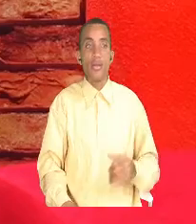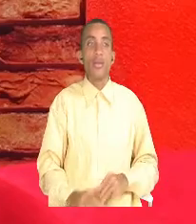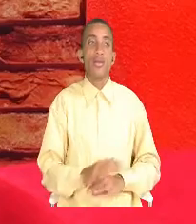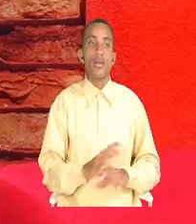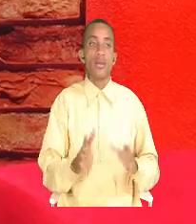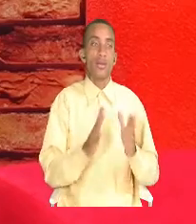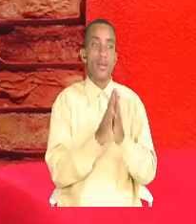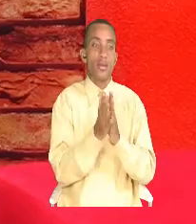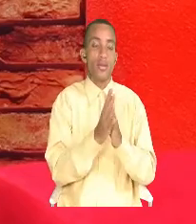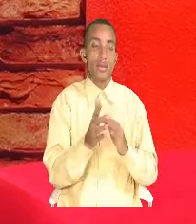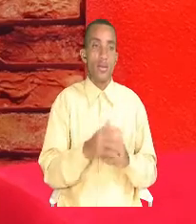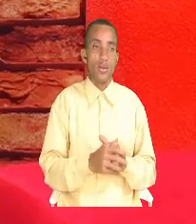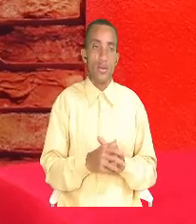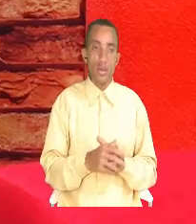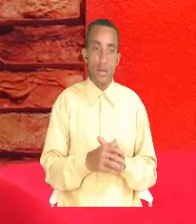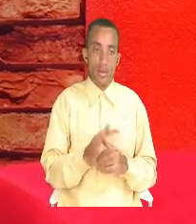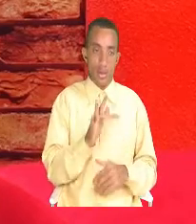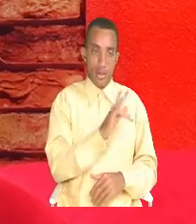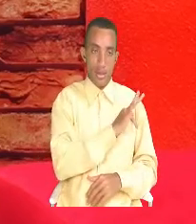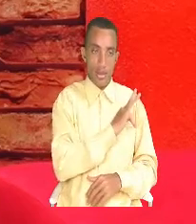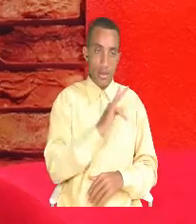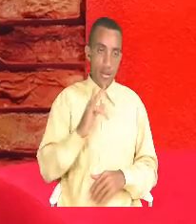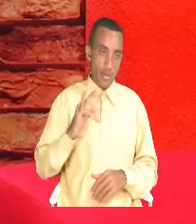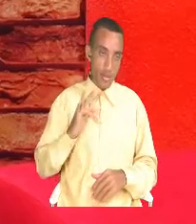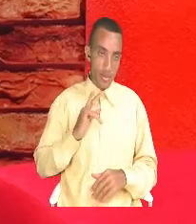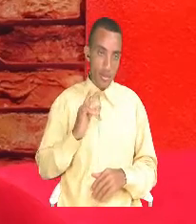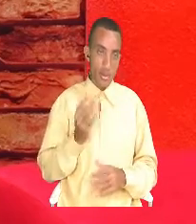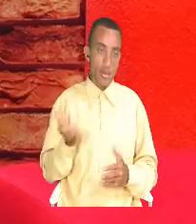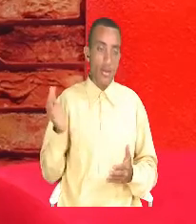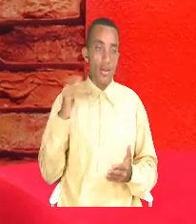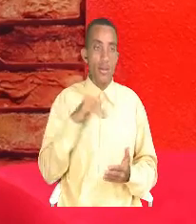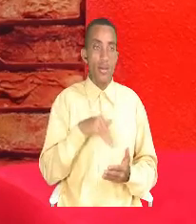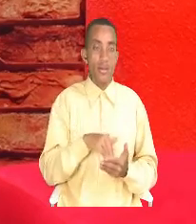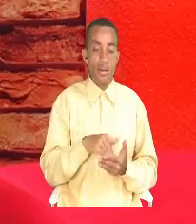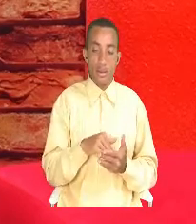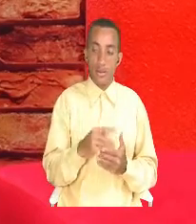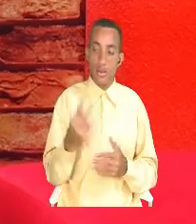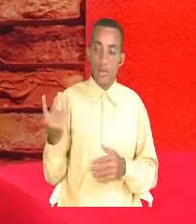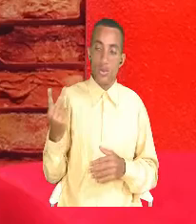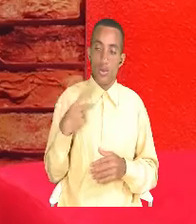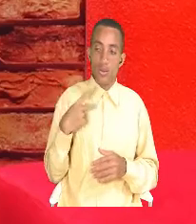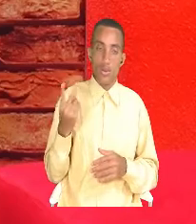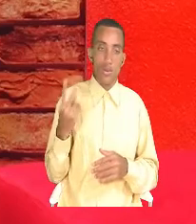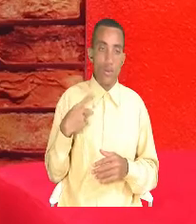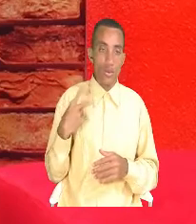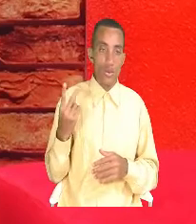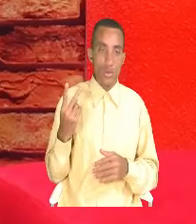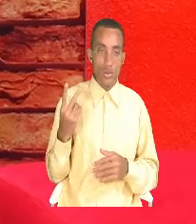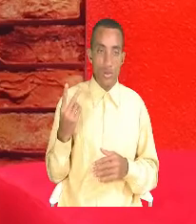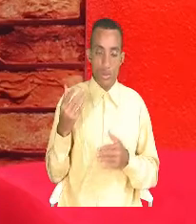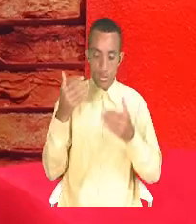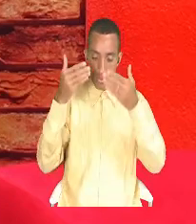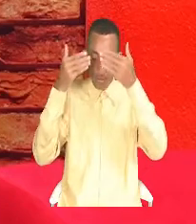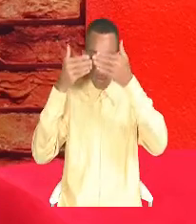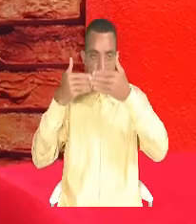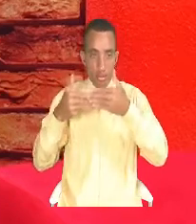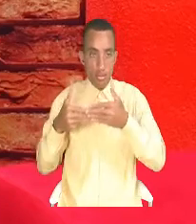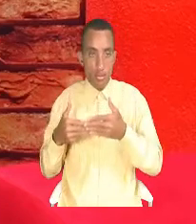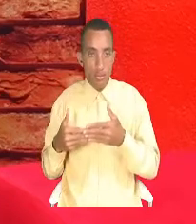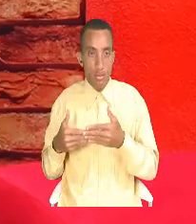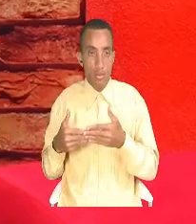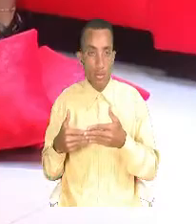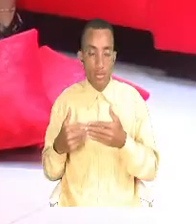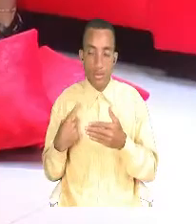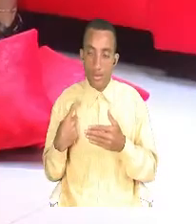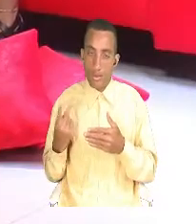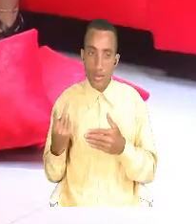que sea una terapia que vuelva a reencontrar la intimidad de la pareja, ¿cierto? El hecho de poder estar